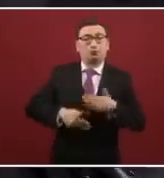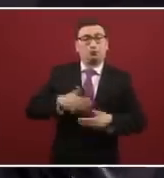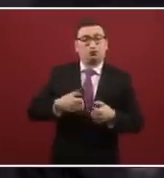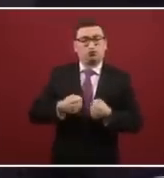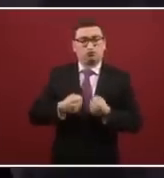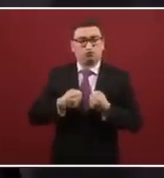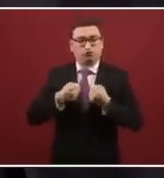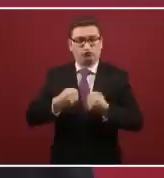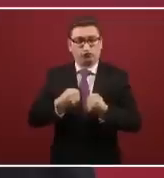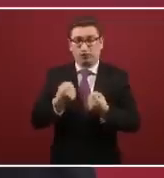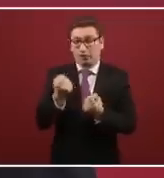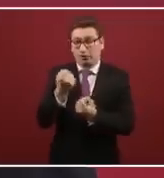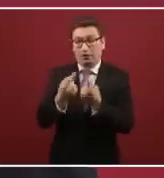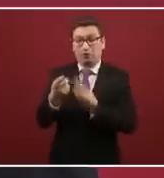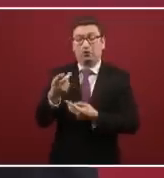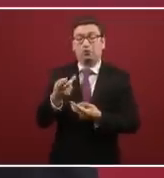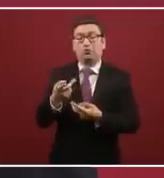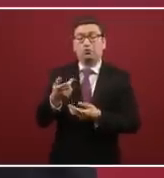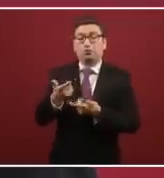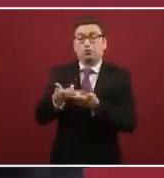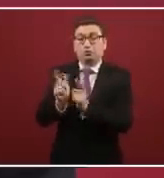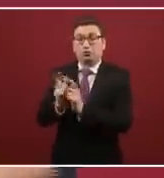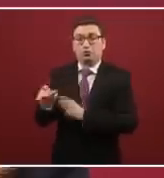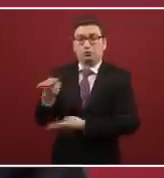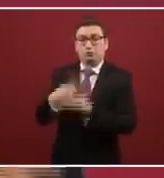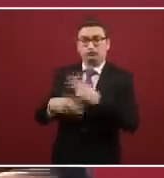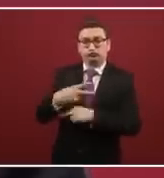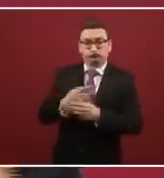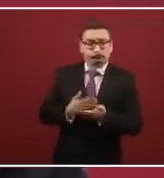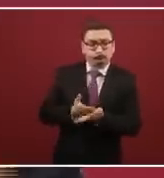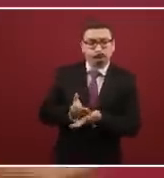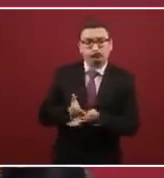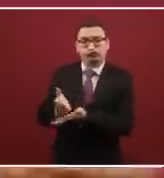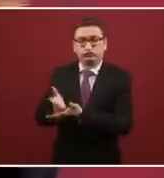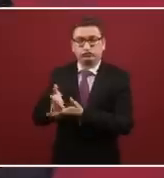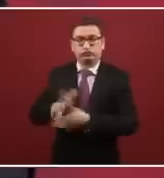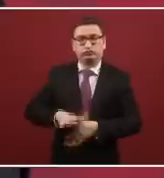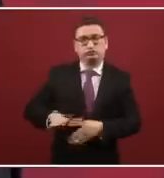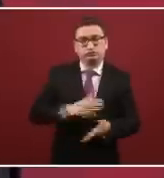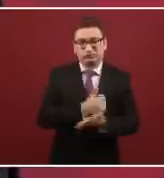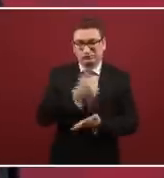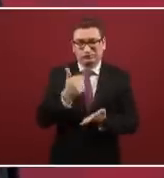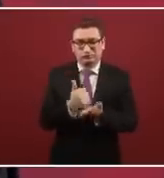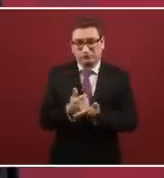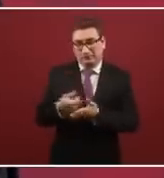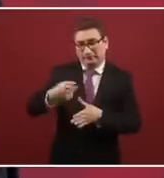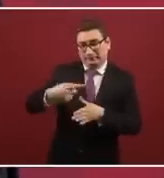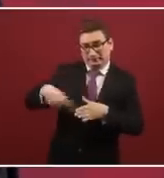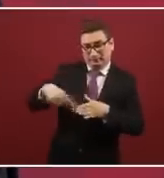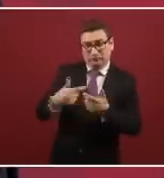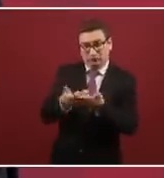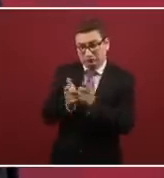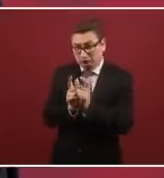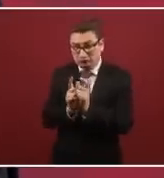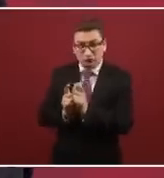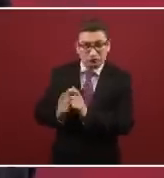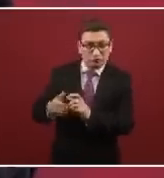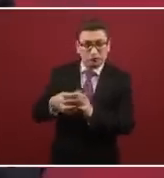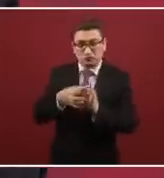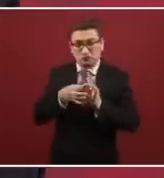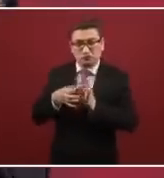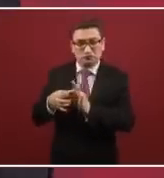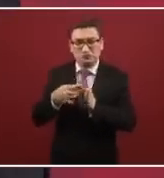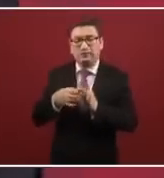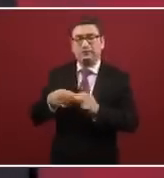entraron grupos de la delincuencia llamada organizada. Esto